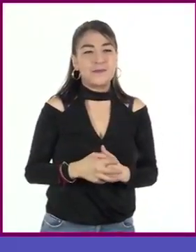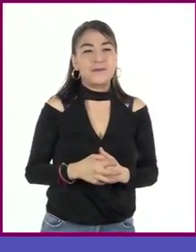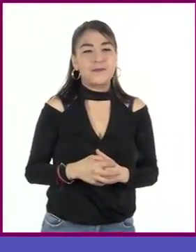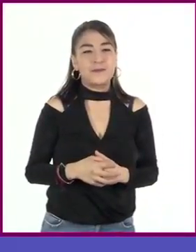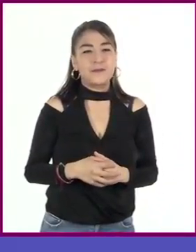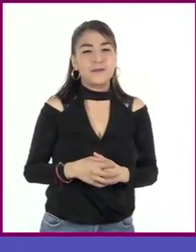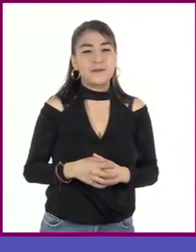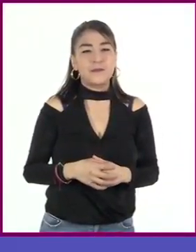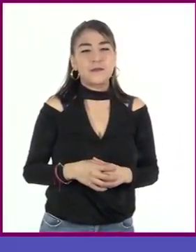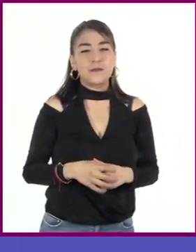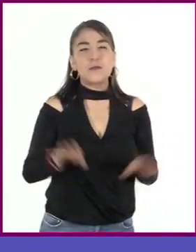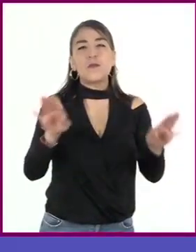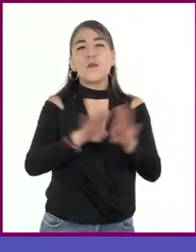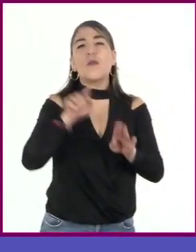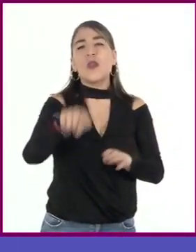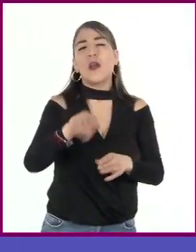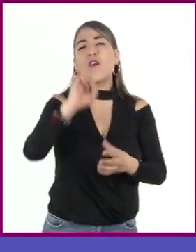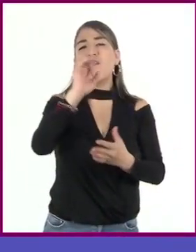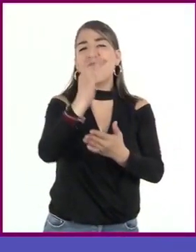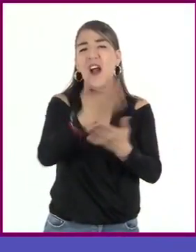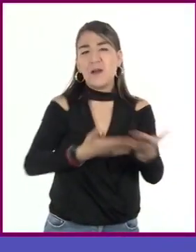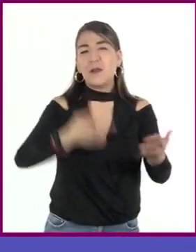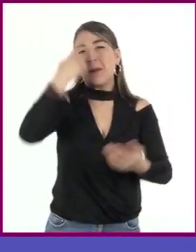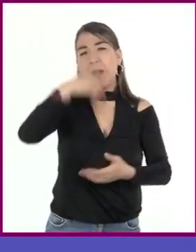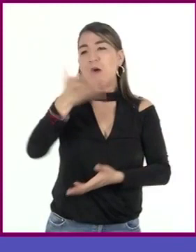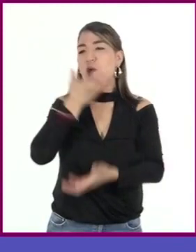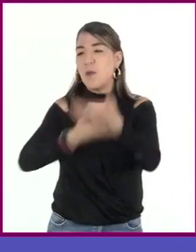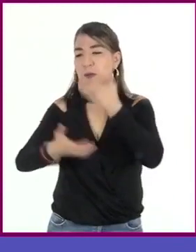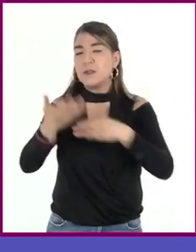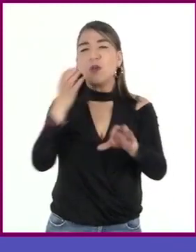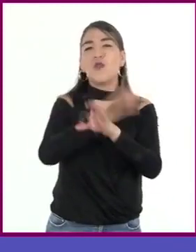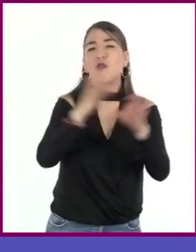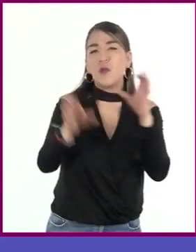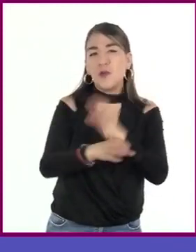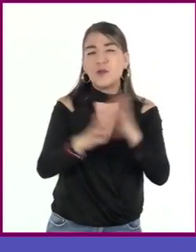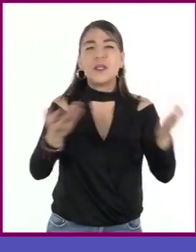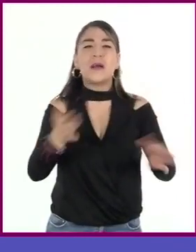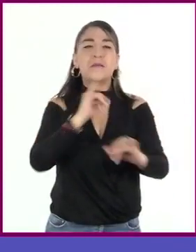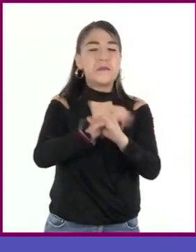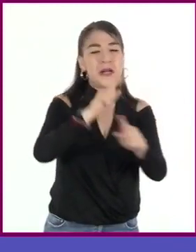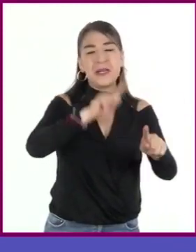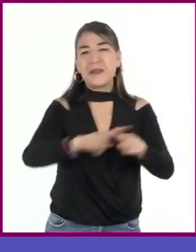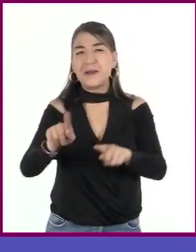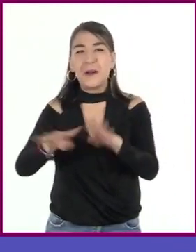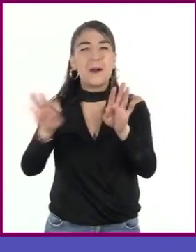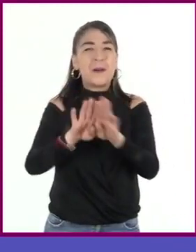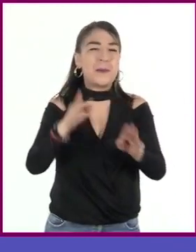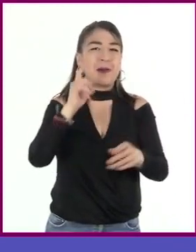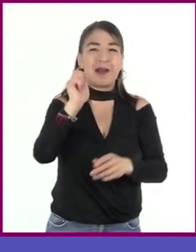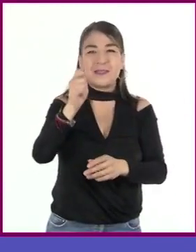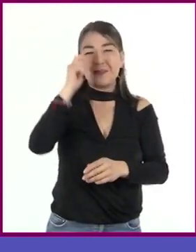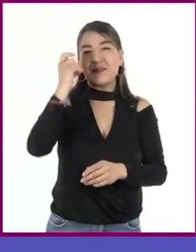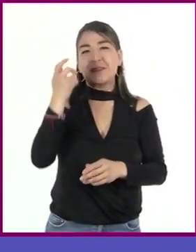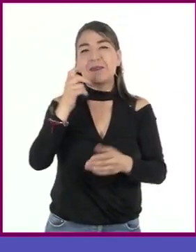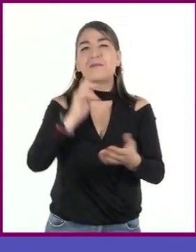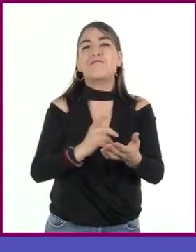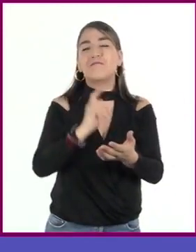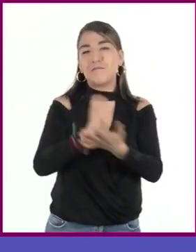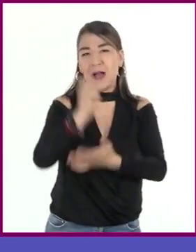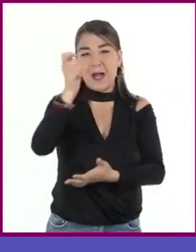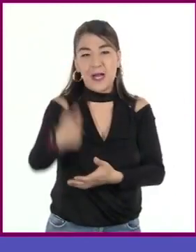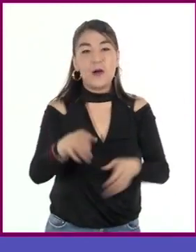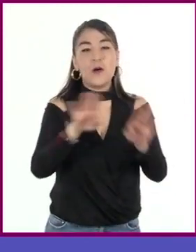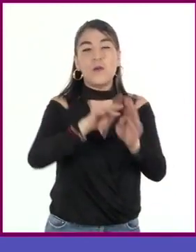índole comercial que indica la compraventa de un bien o servicio. Tiene validez legal y fiscal. Para emitir